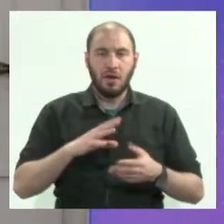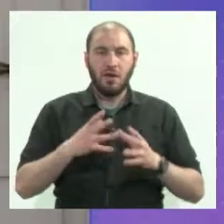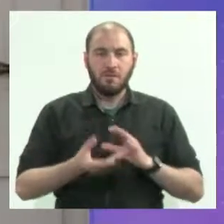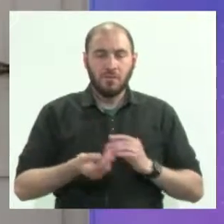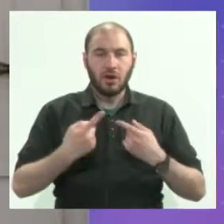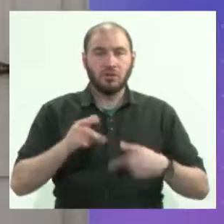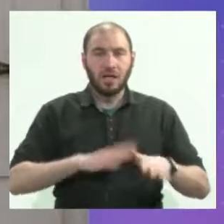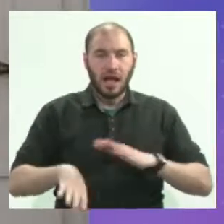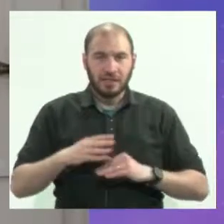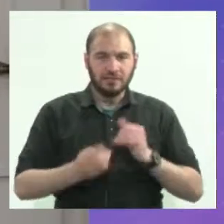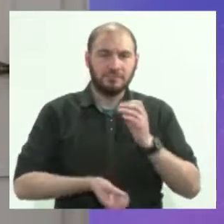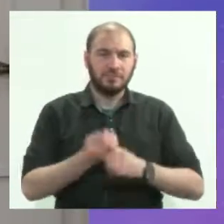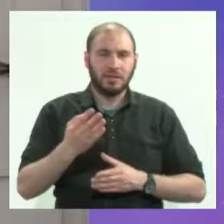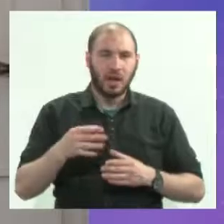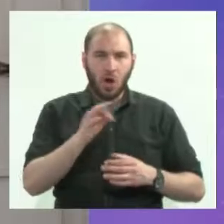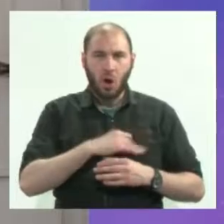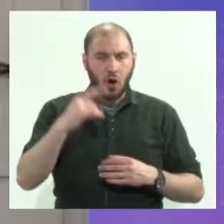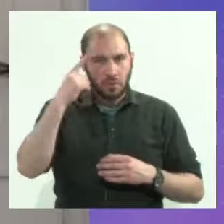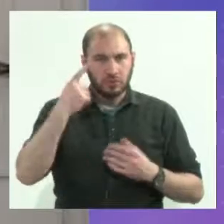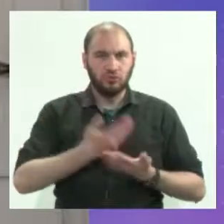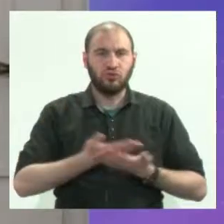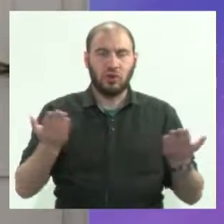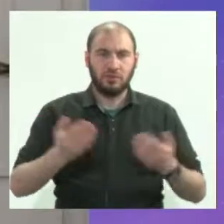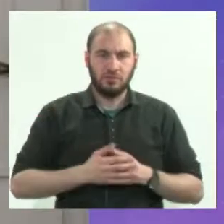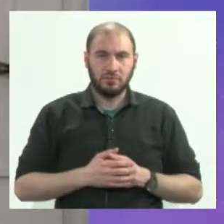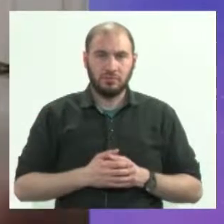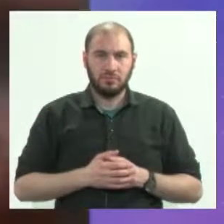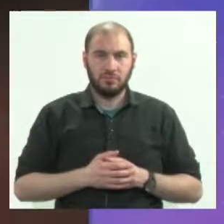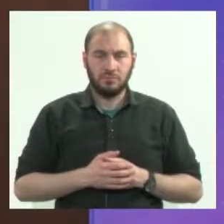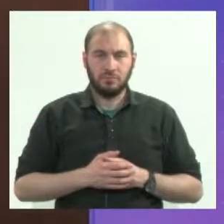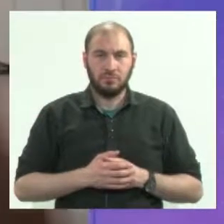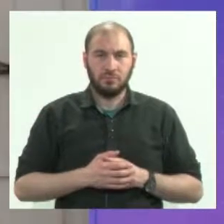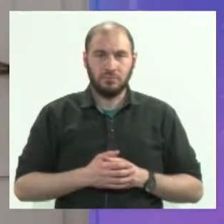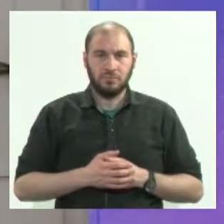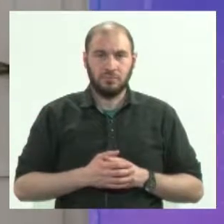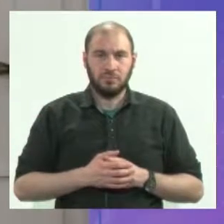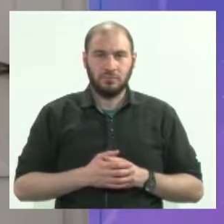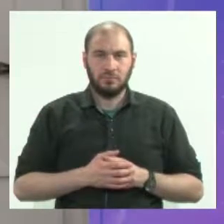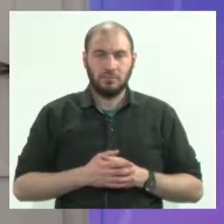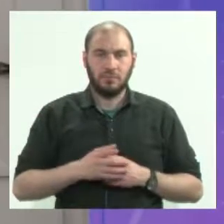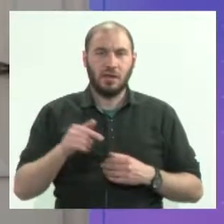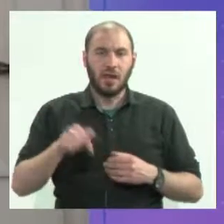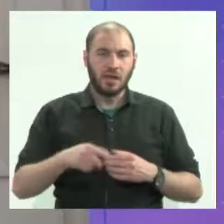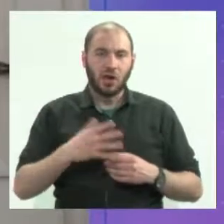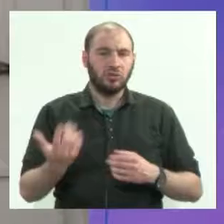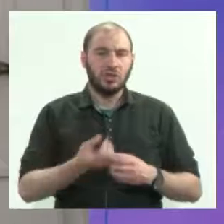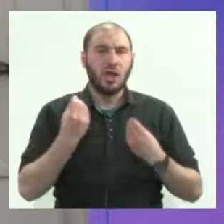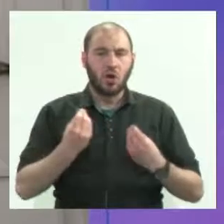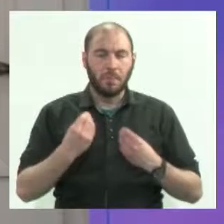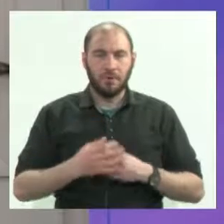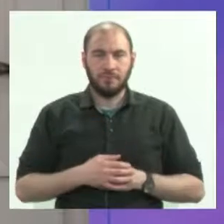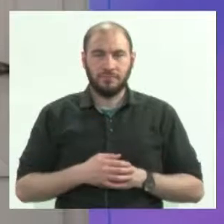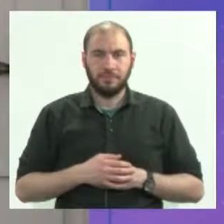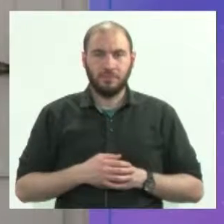de acción que surgen con la mirada de todas y de todos, la verdad es que no se puede lograr